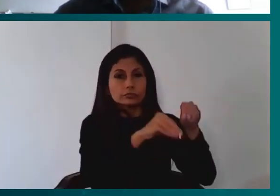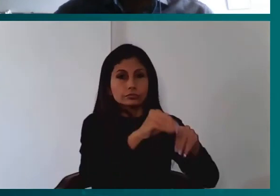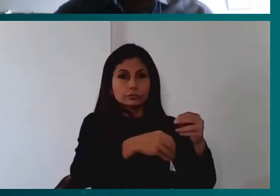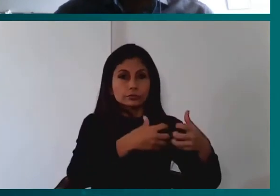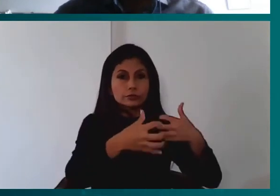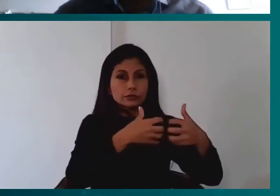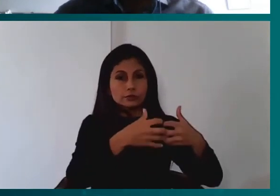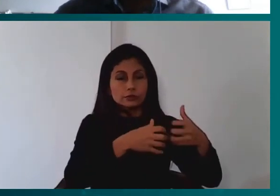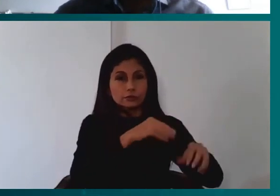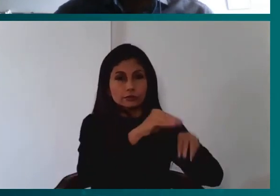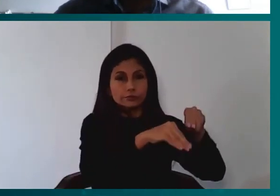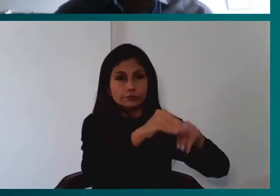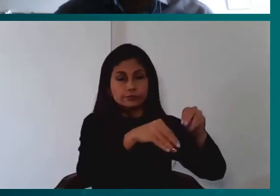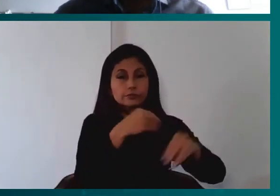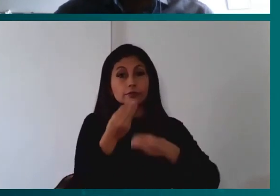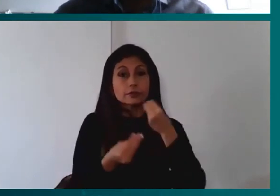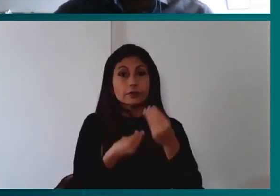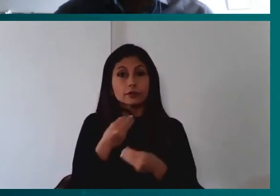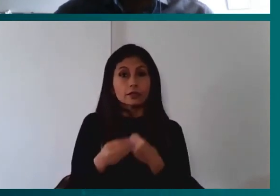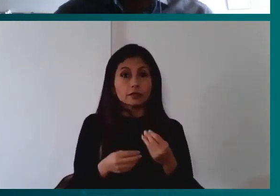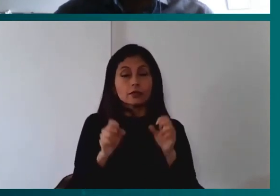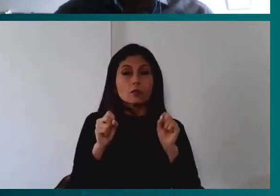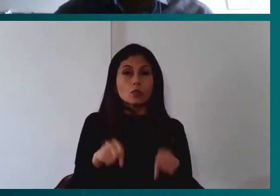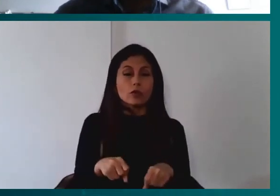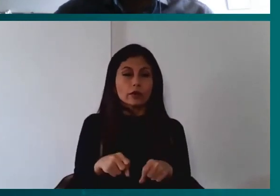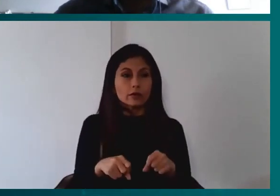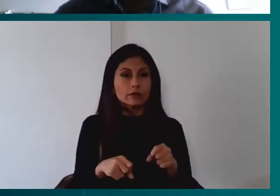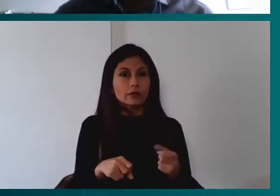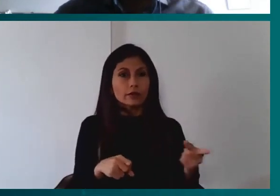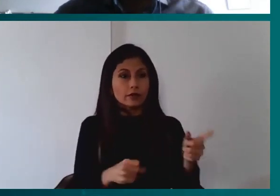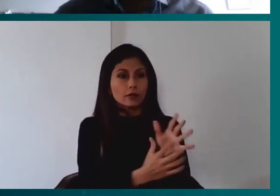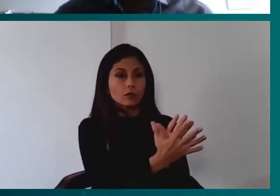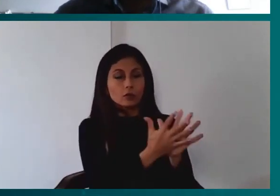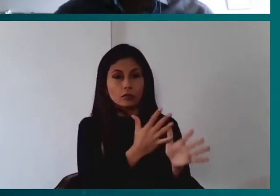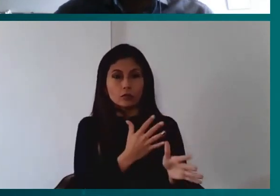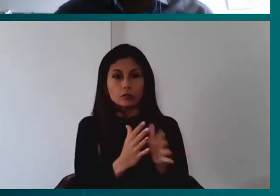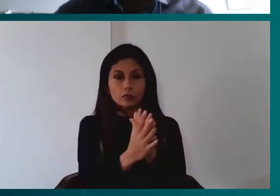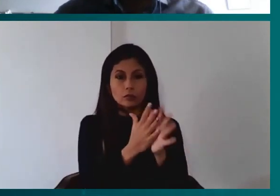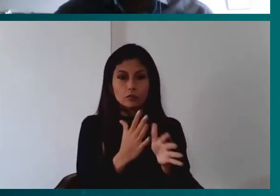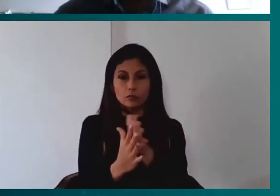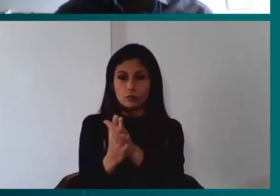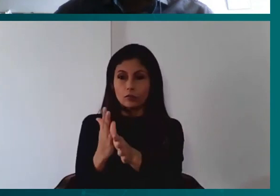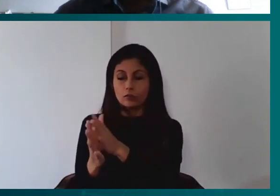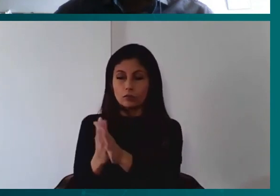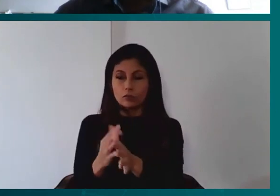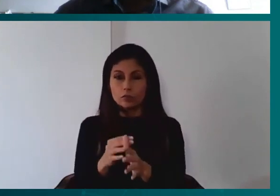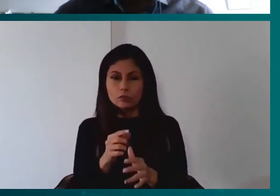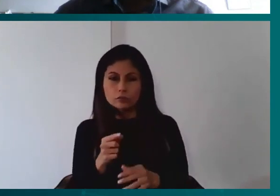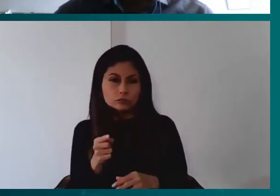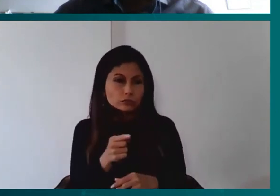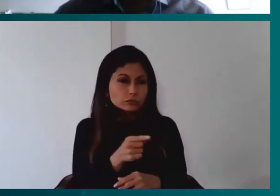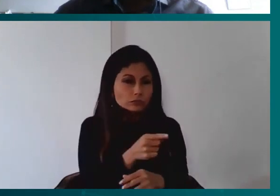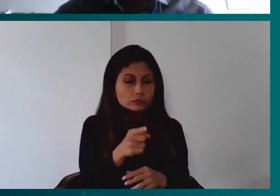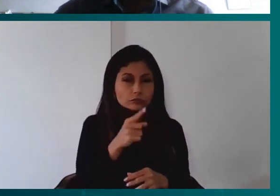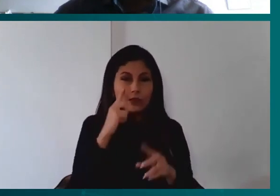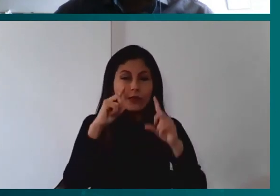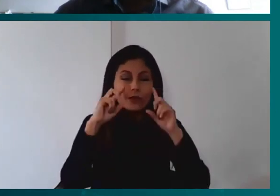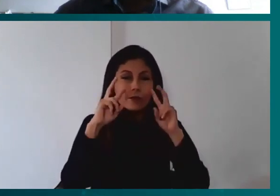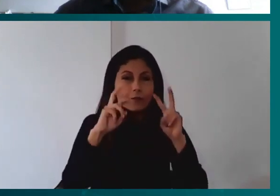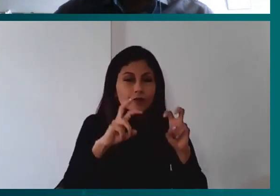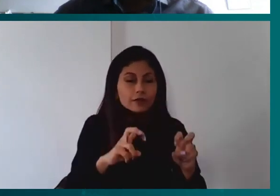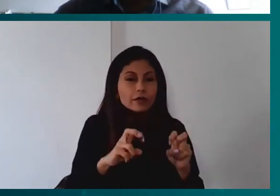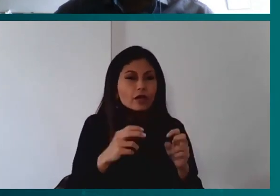sistema permite hacer una trazabilidad de la fuente. Eso se hace, inclusive Cerrejón lo está